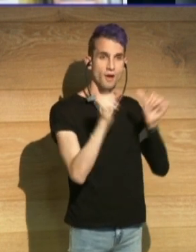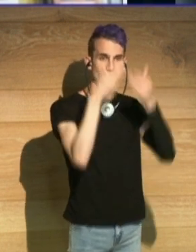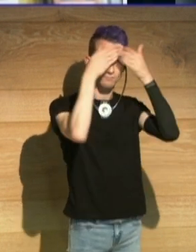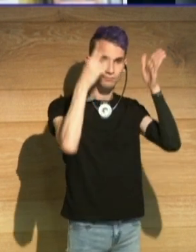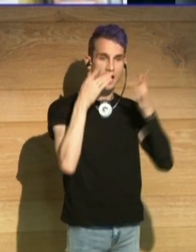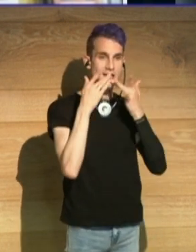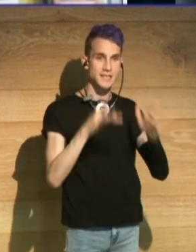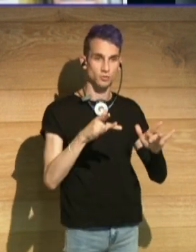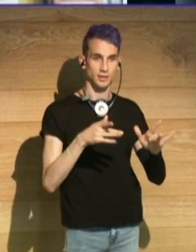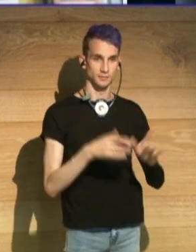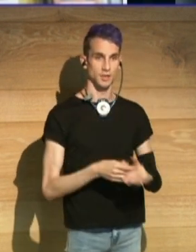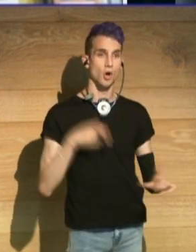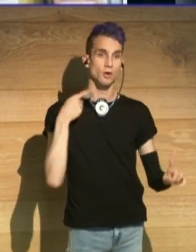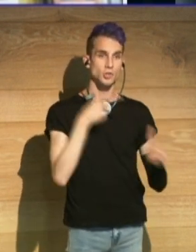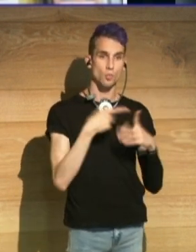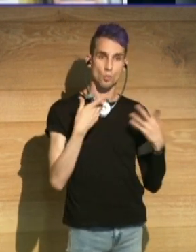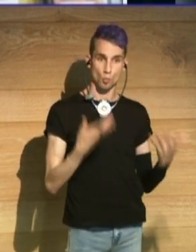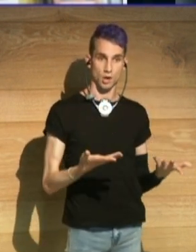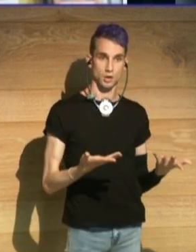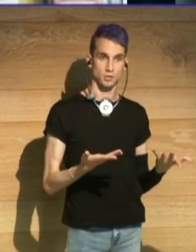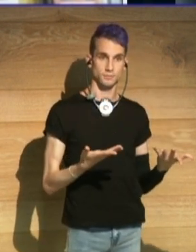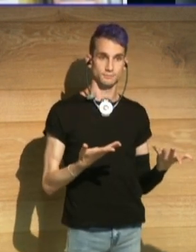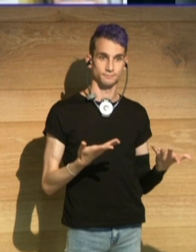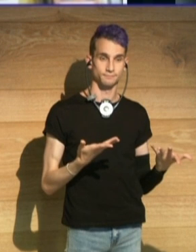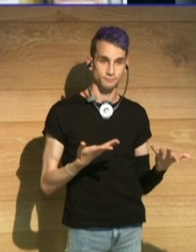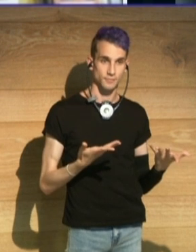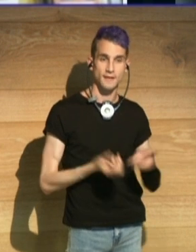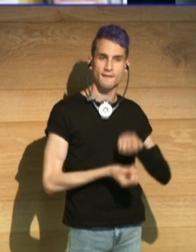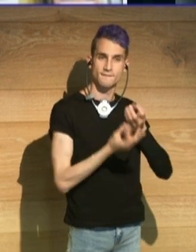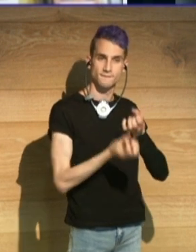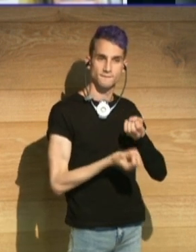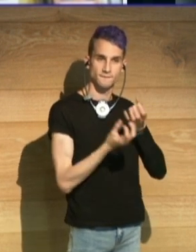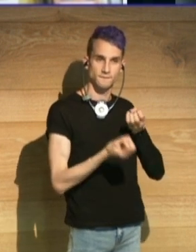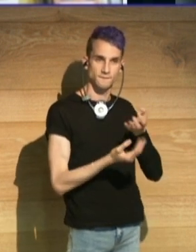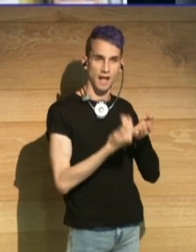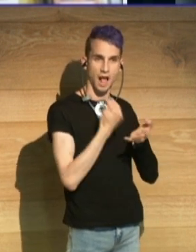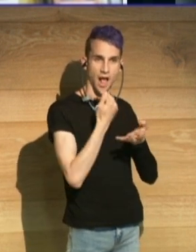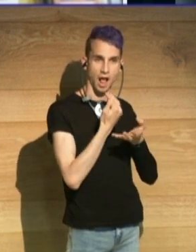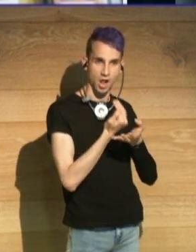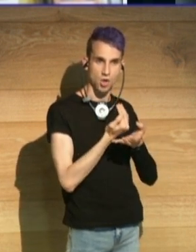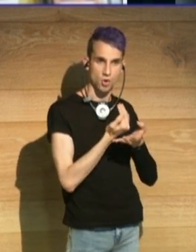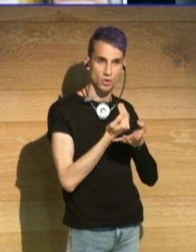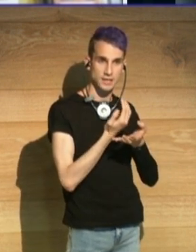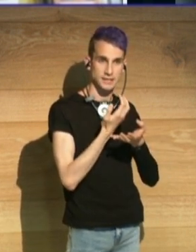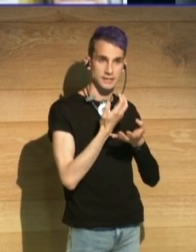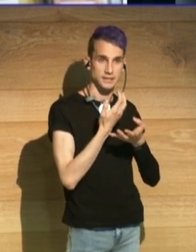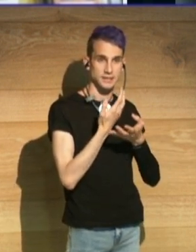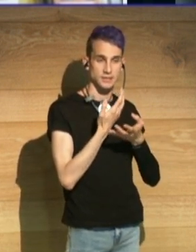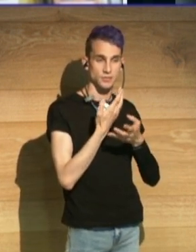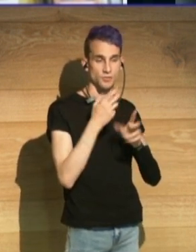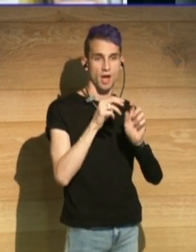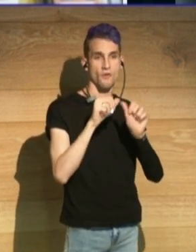neutral, para poder contar algo en la convención en la que si hubiera contado algo a través de